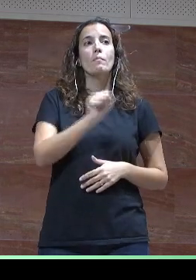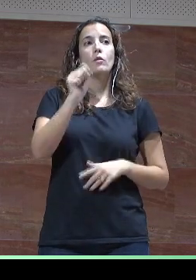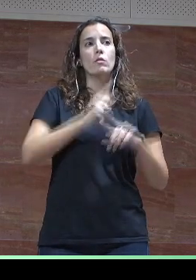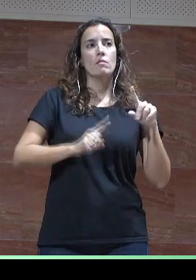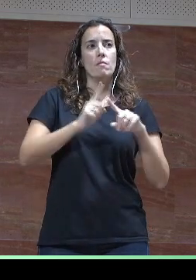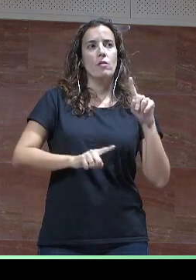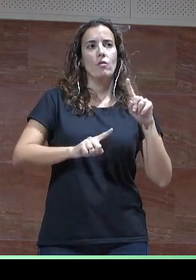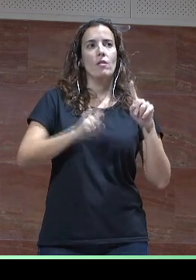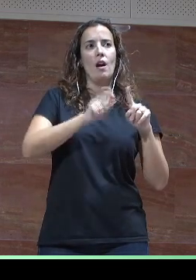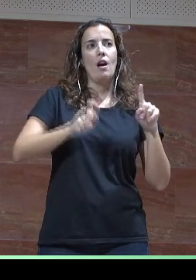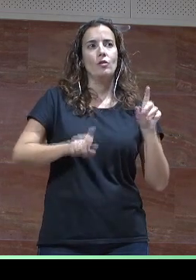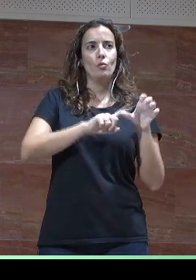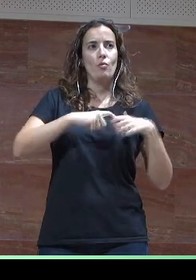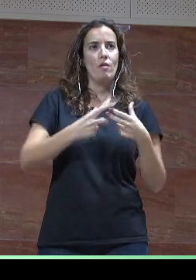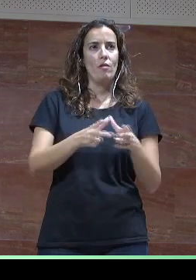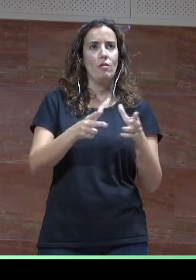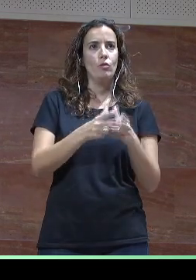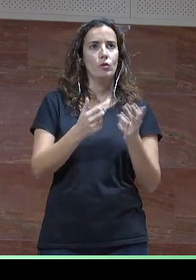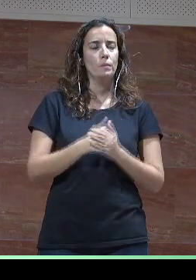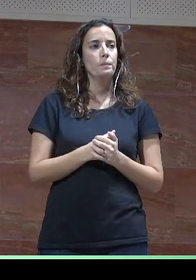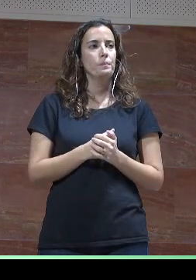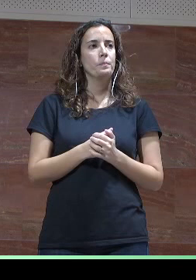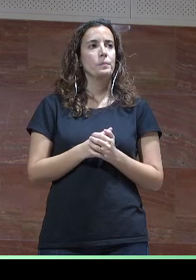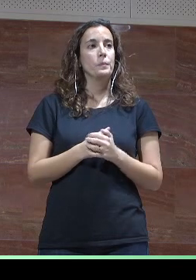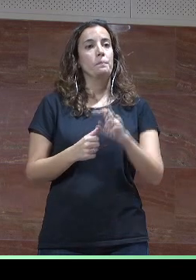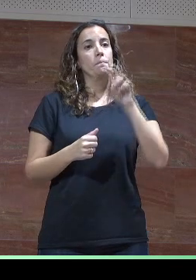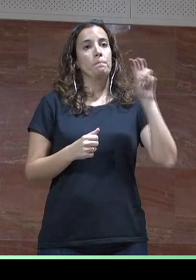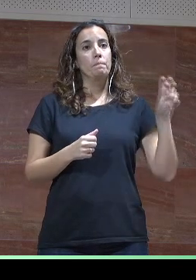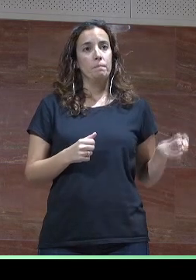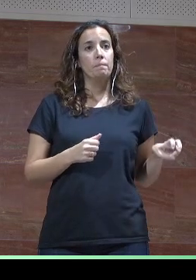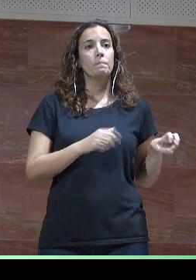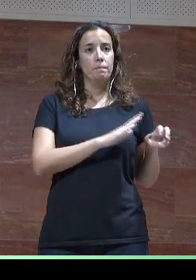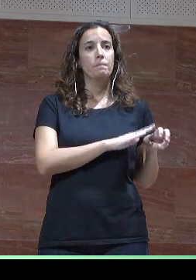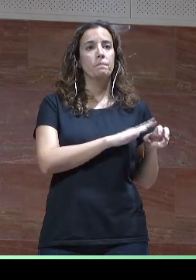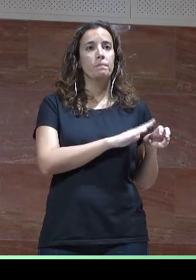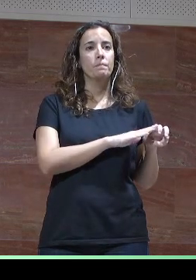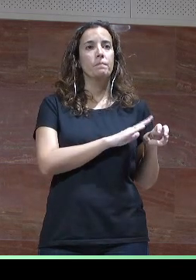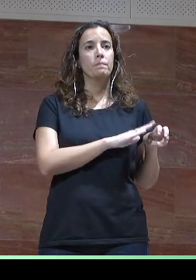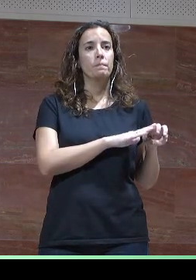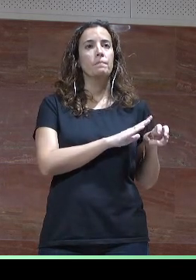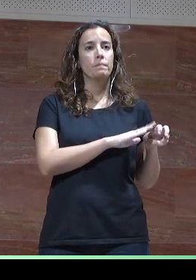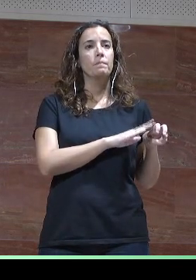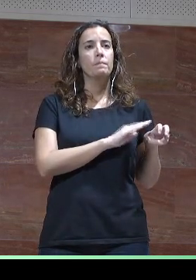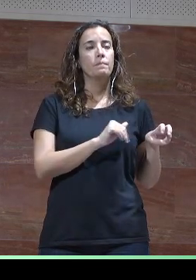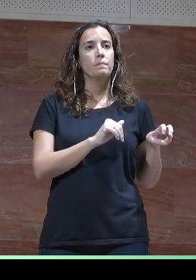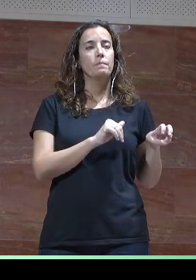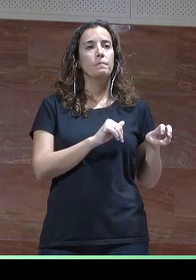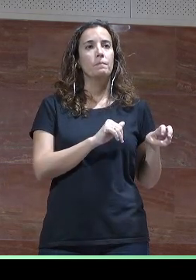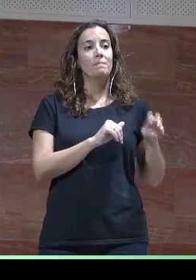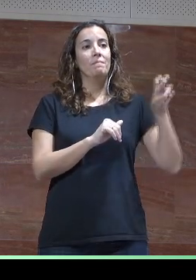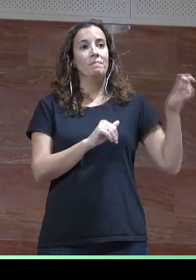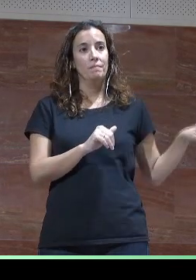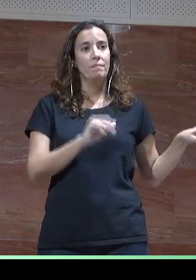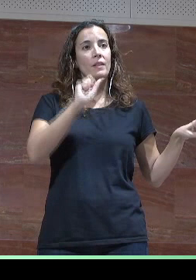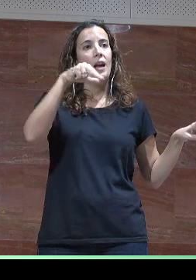de asociados. Por otra parte, a mi izquierda, a la izquierda del todo, está Ana